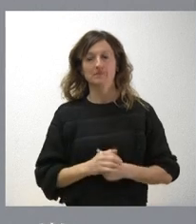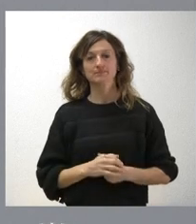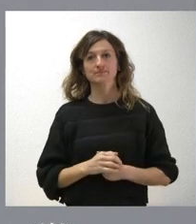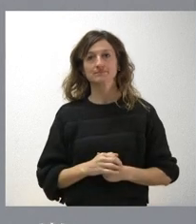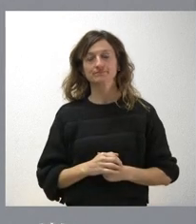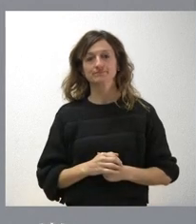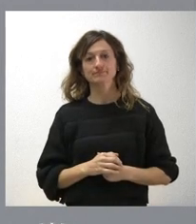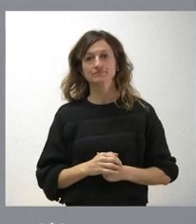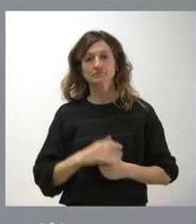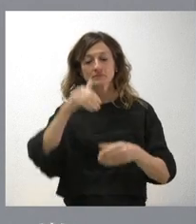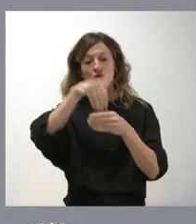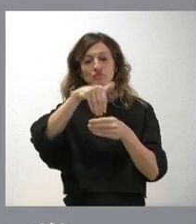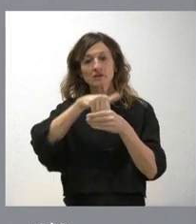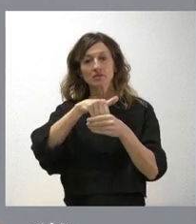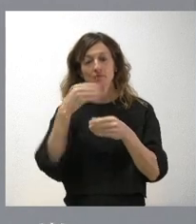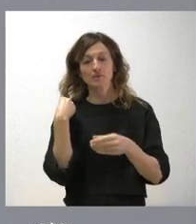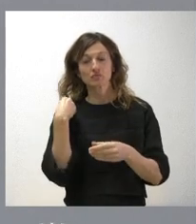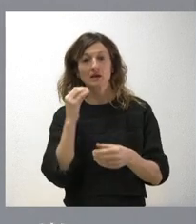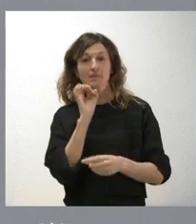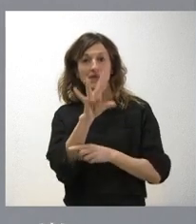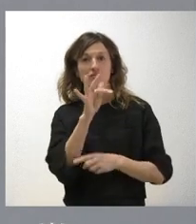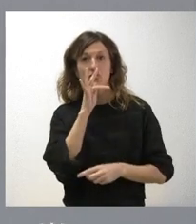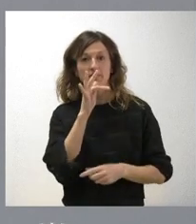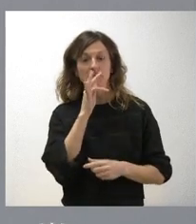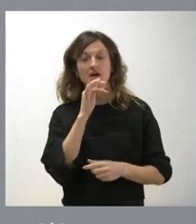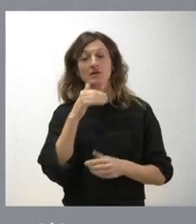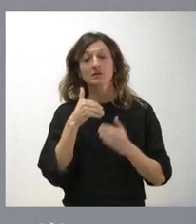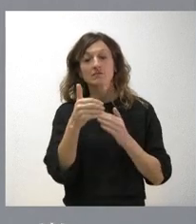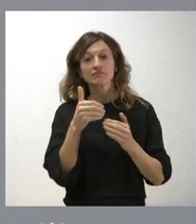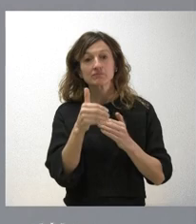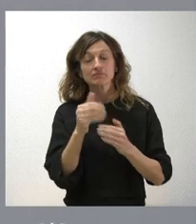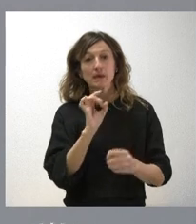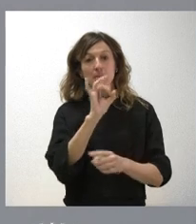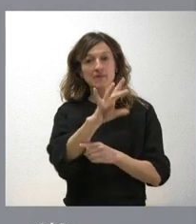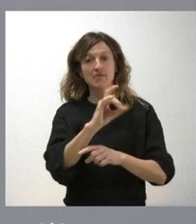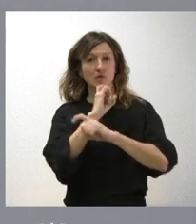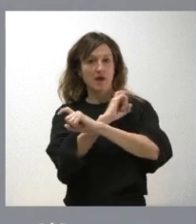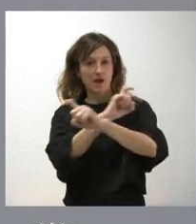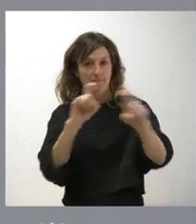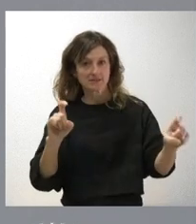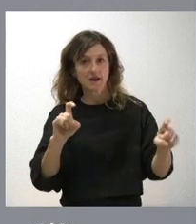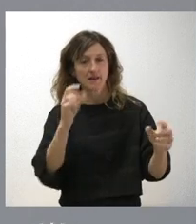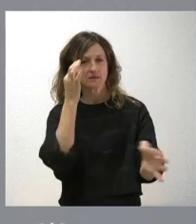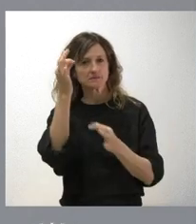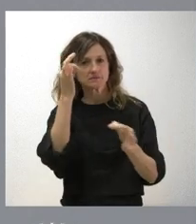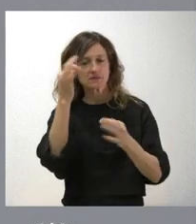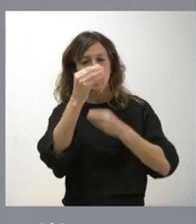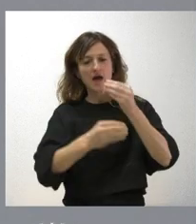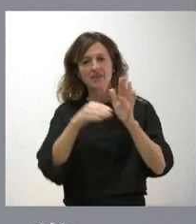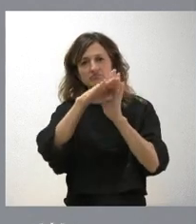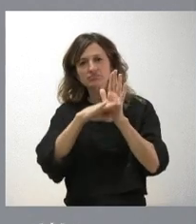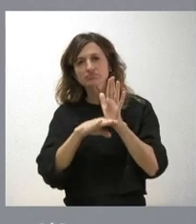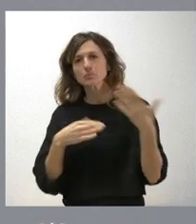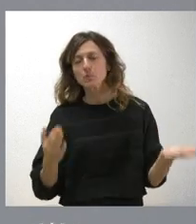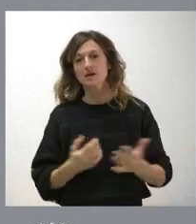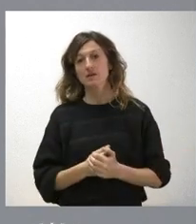preguntaba qué contenía Todavía no se ha enviado y Se enviará y en el momento en que se envíe le daremos la relación precisa de todas las actuaciones que haí figura y